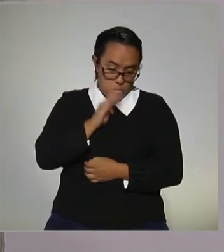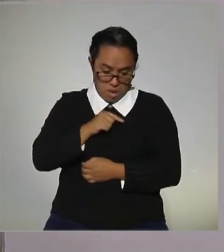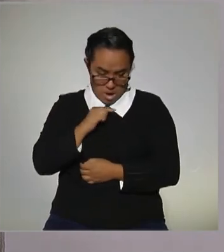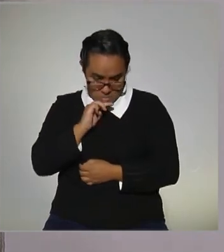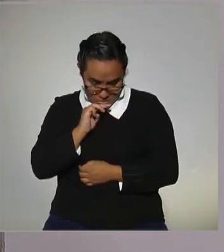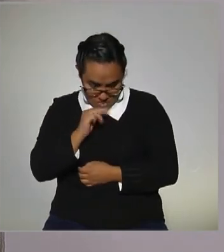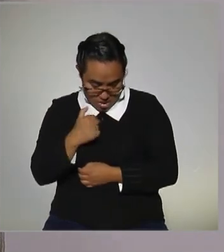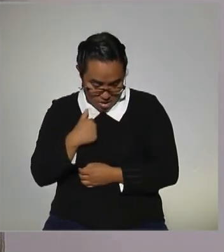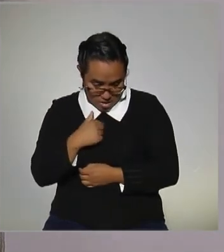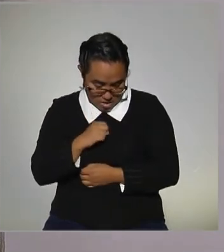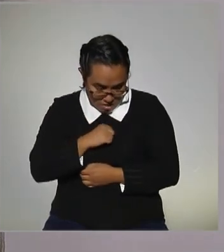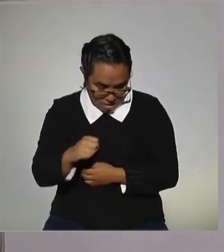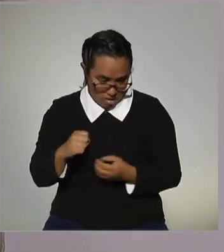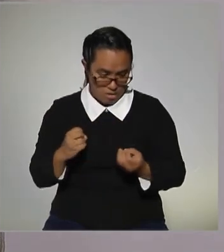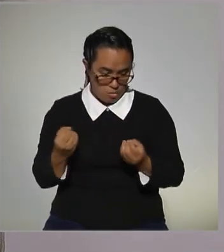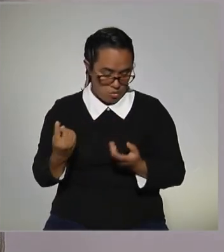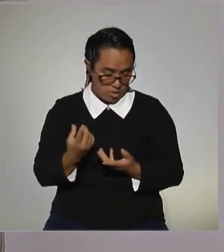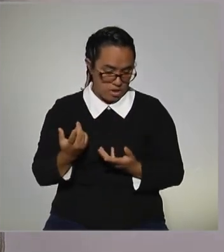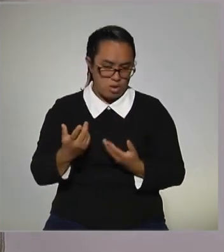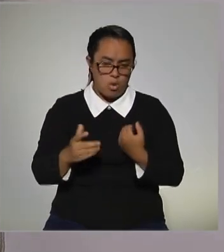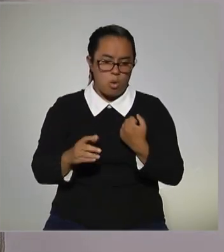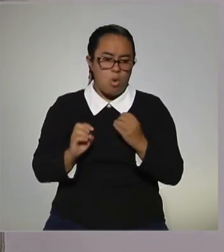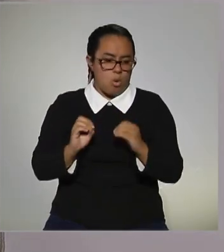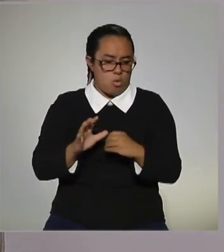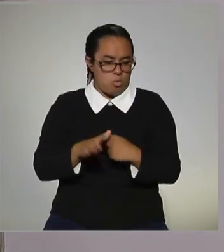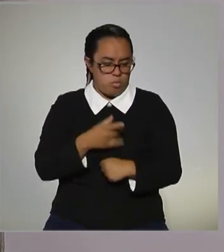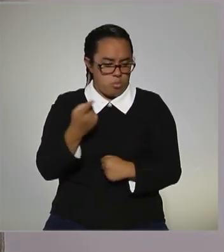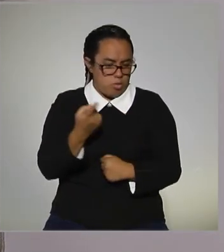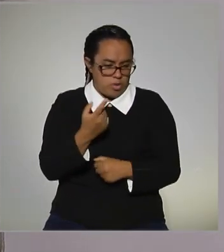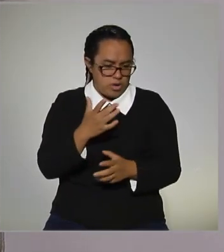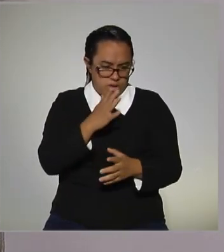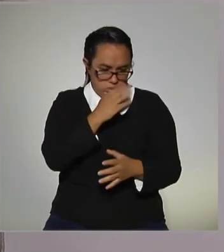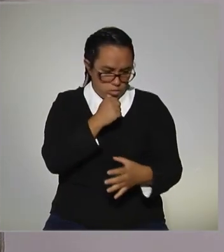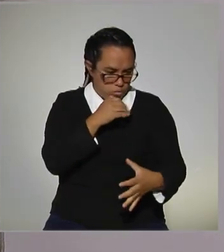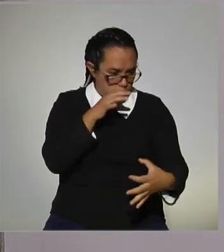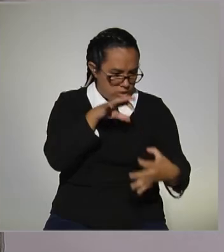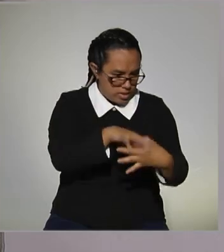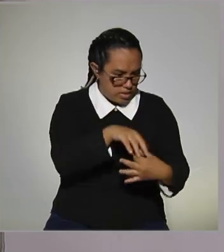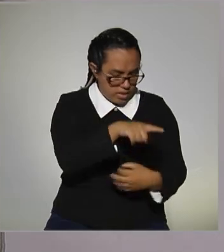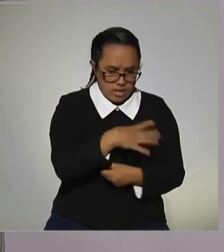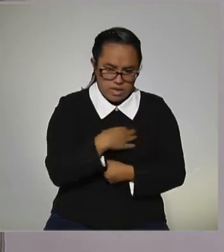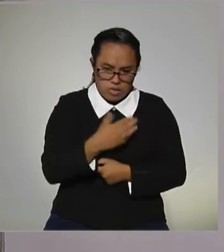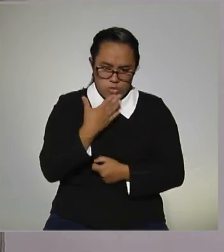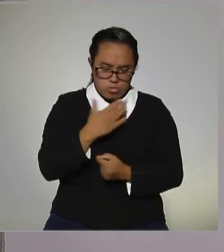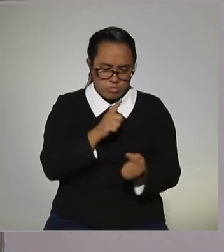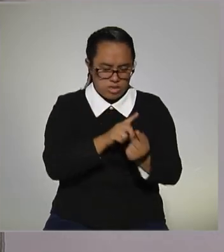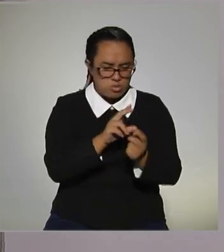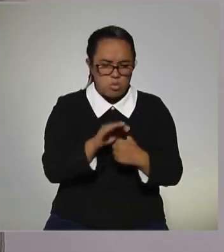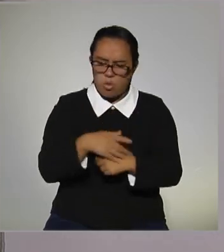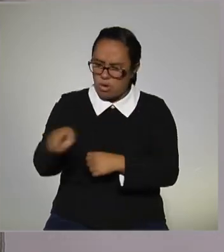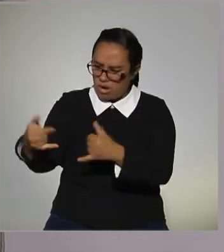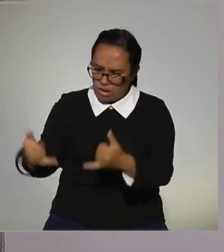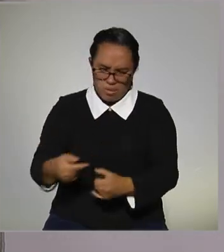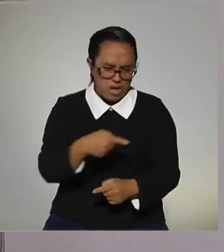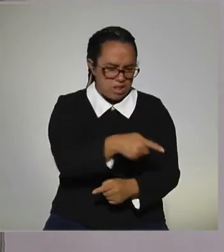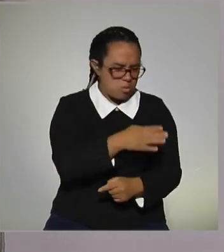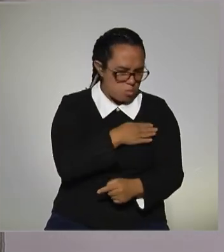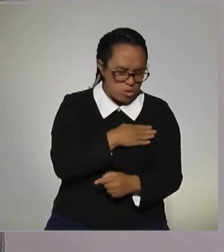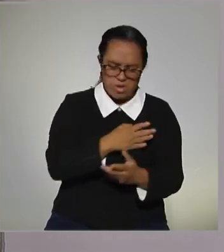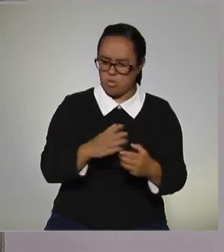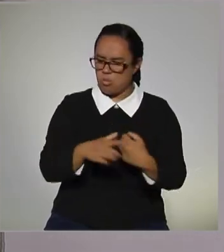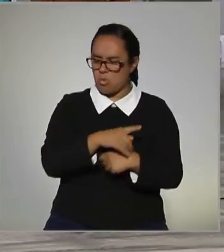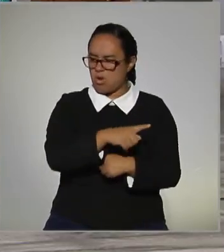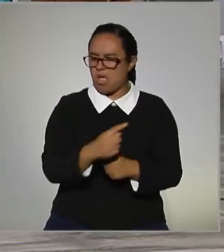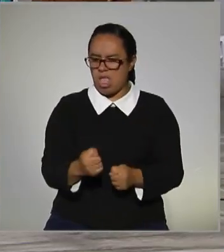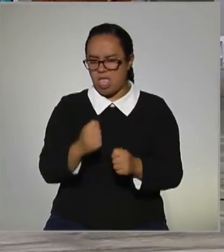mal? ¿Por qué no puedo relacionarme bien con mis hijos? ¿Por qué este es más rebelde que este? ¿Por qué este es más